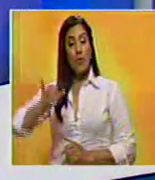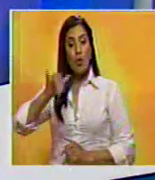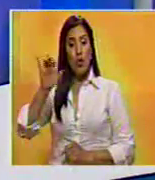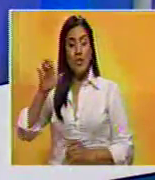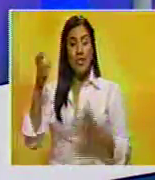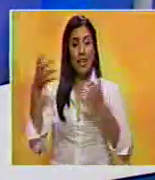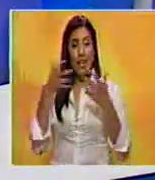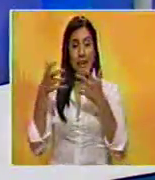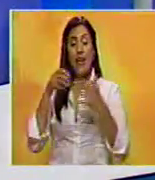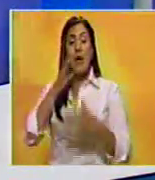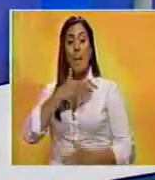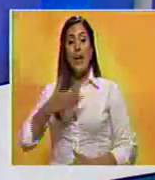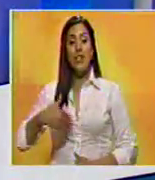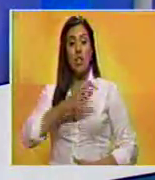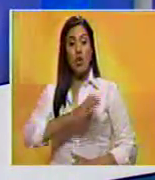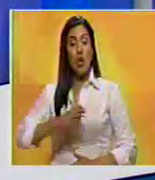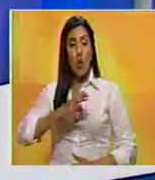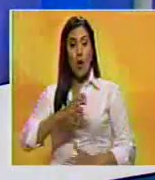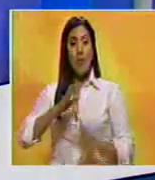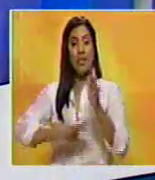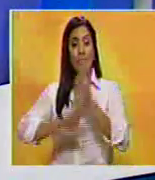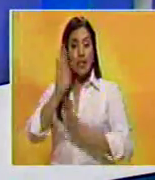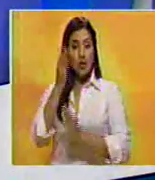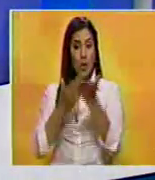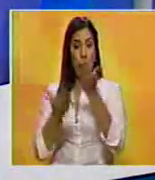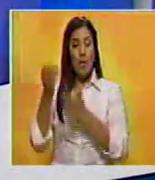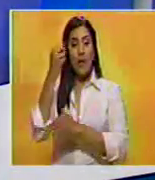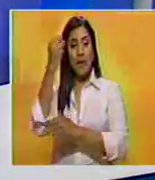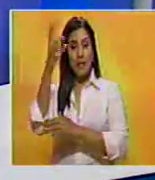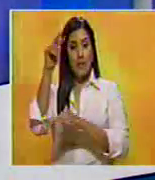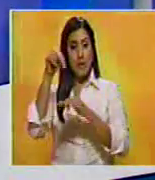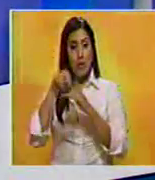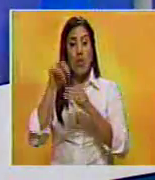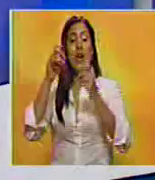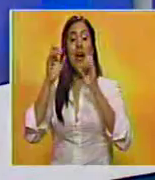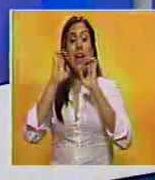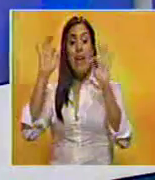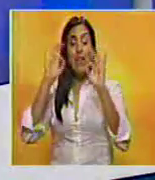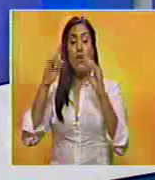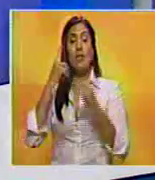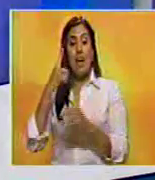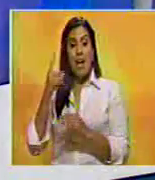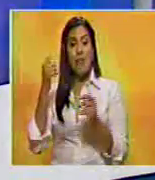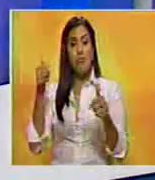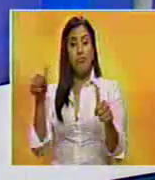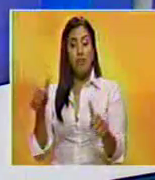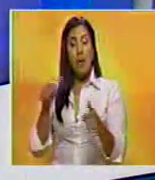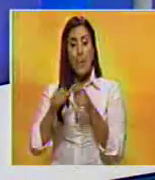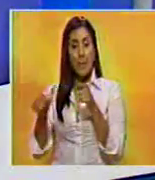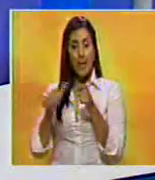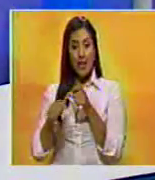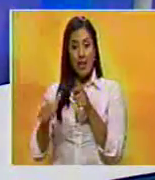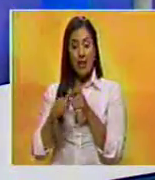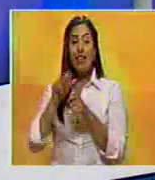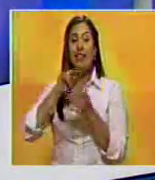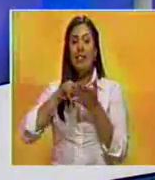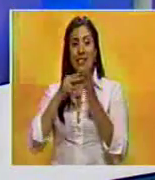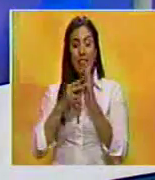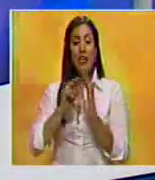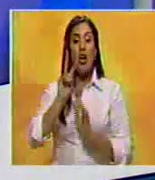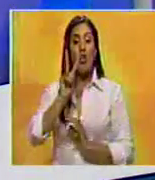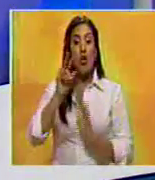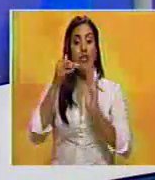José Guerra, presidente de la Comisión de Finanzas y Desarrollo Económico de la Asamblea Nacional, alertó que hay un déficit de billetes equivalente